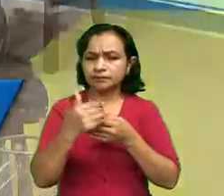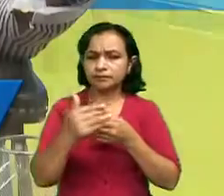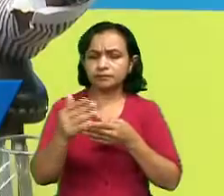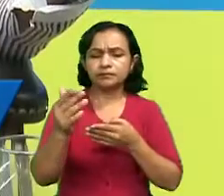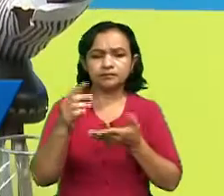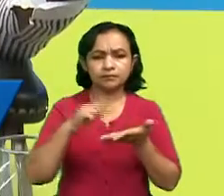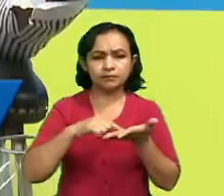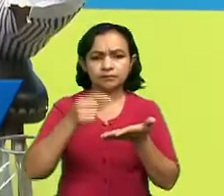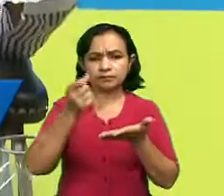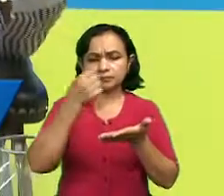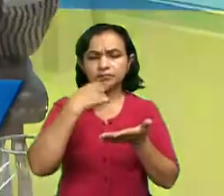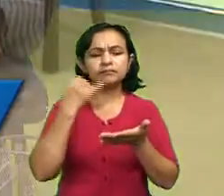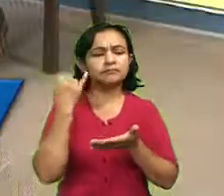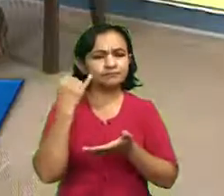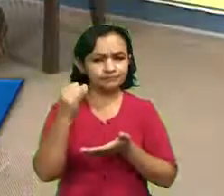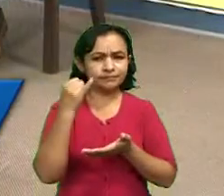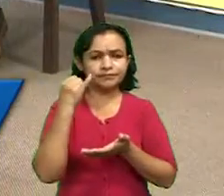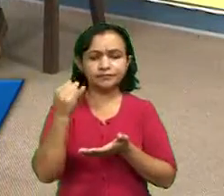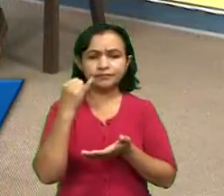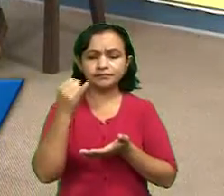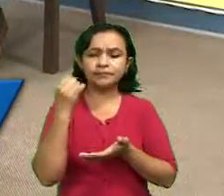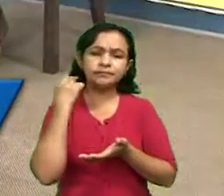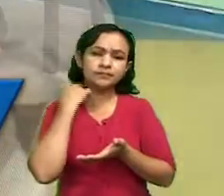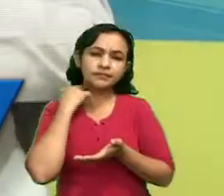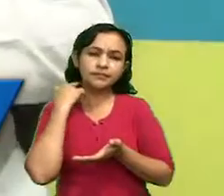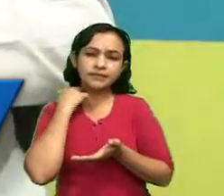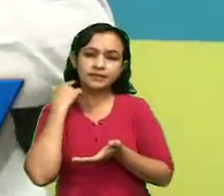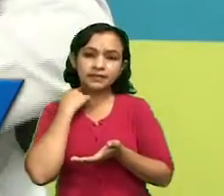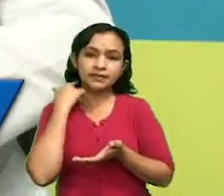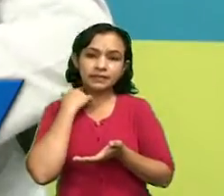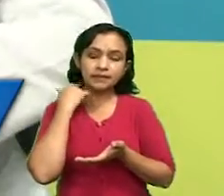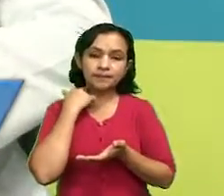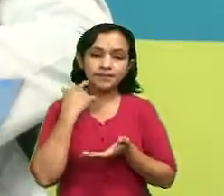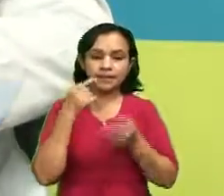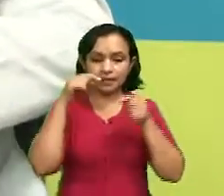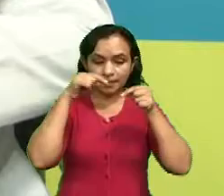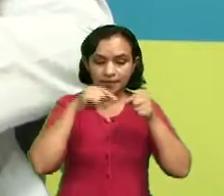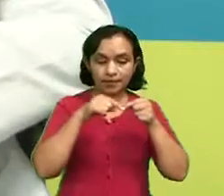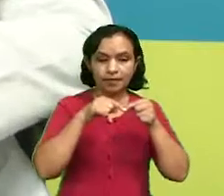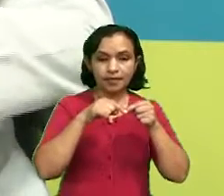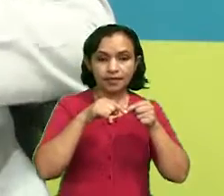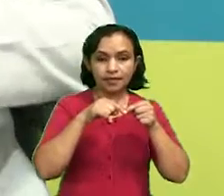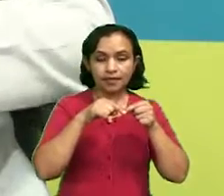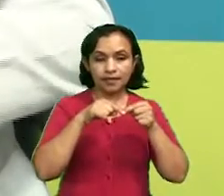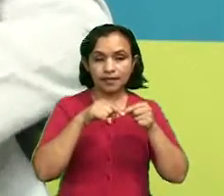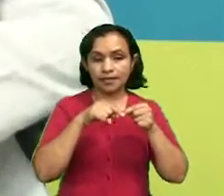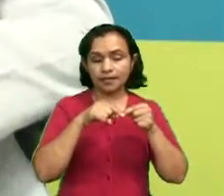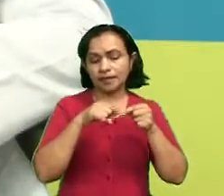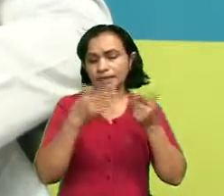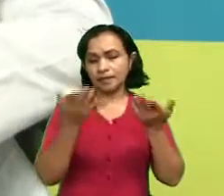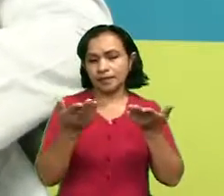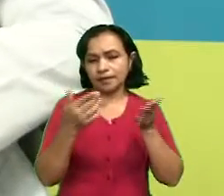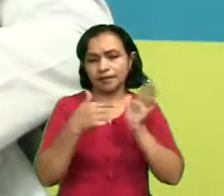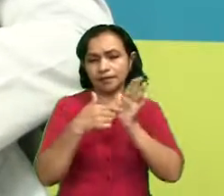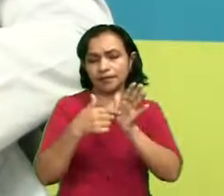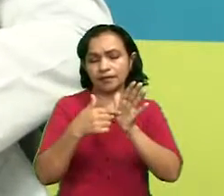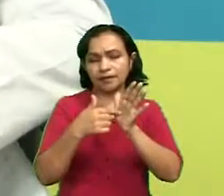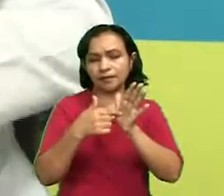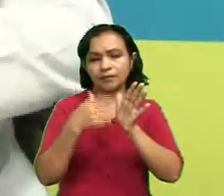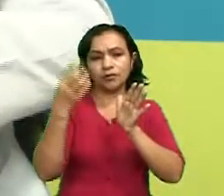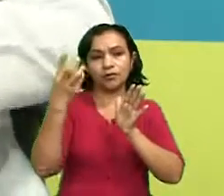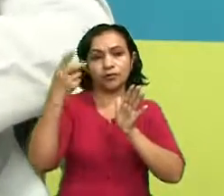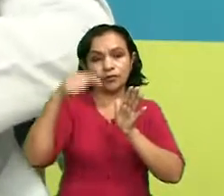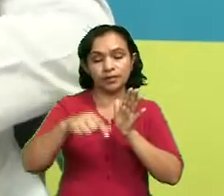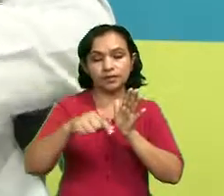este medicamento, licenciado? Claro que sí. Siempre y cuando esté en el mes, si dice que va a vencer, hay unos productos que te